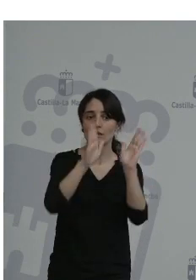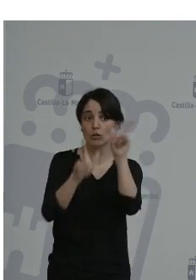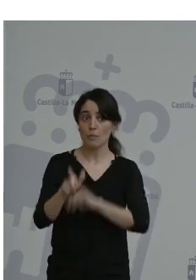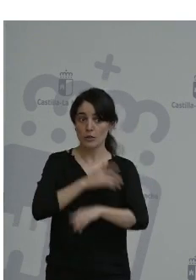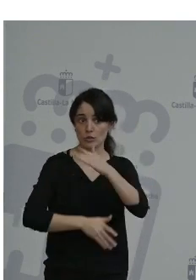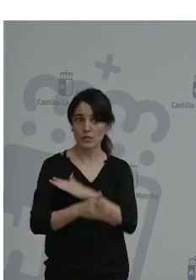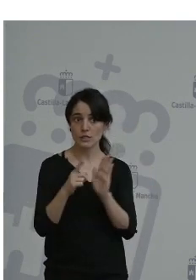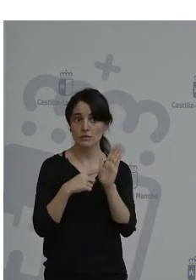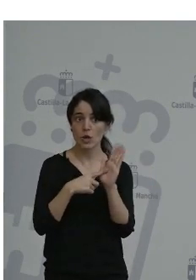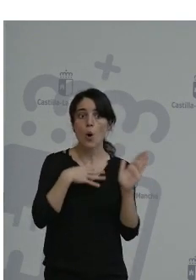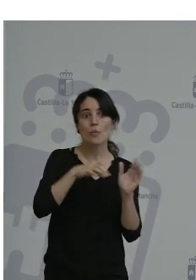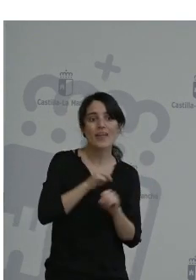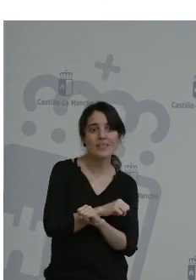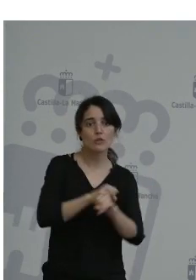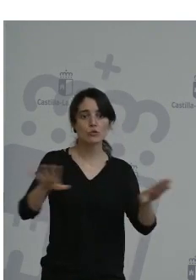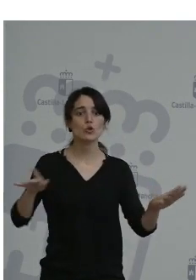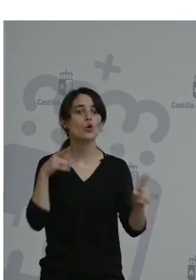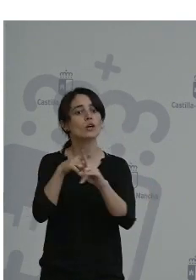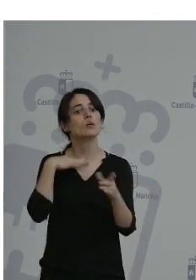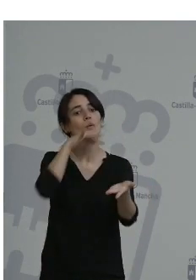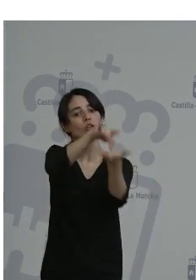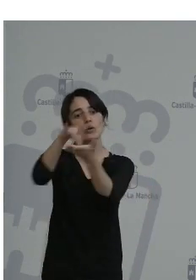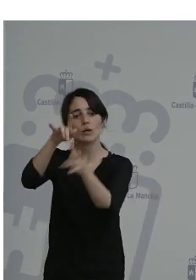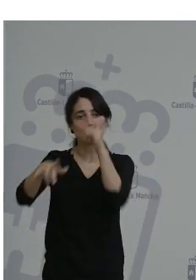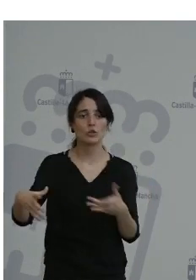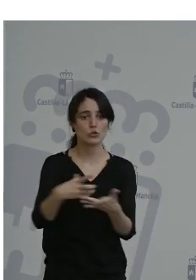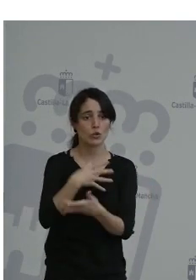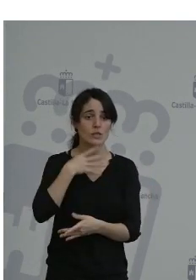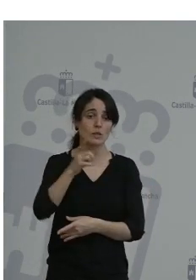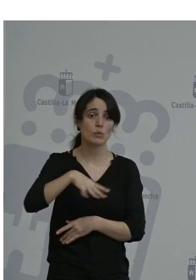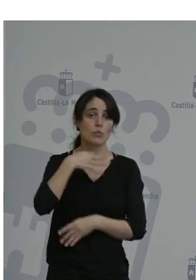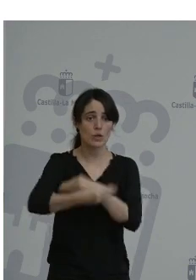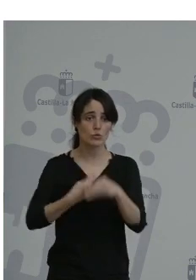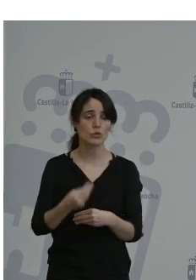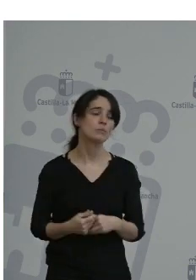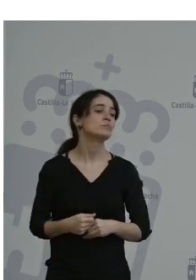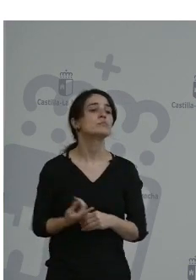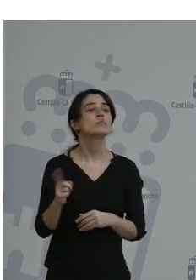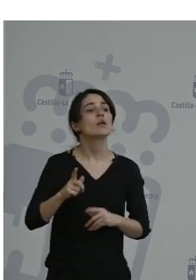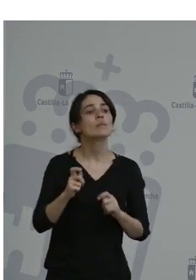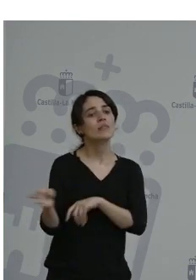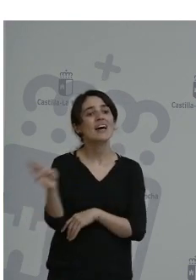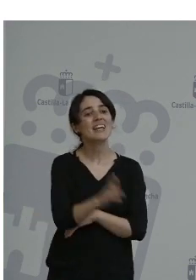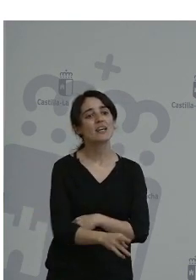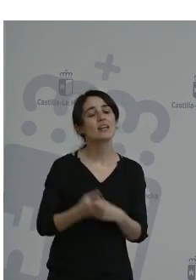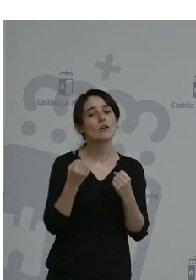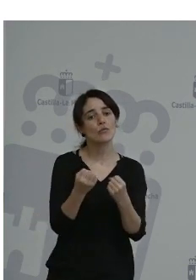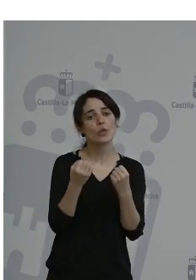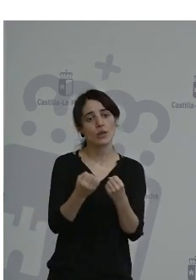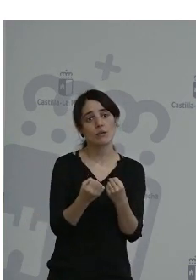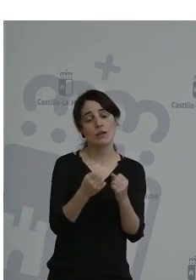llegue a todos y puedan ser utilizadas reforzar las medidas de adaptación de los puestos de trabajo